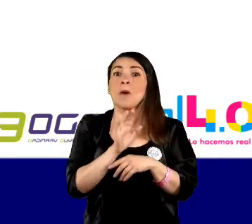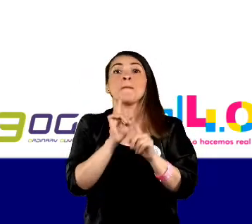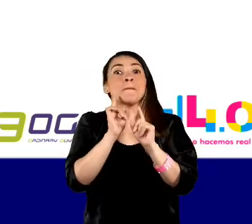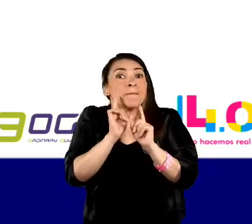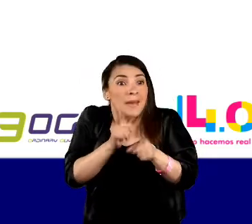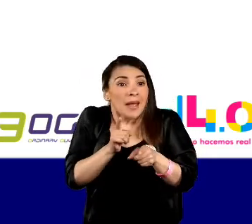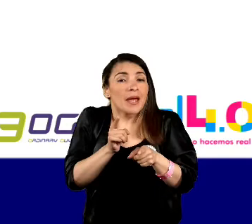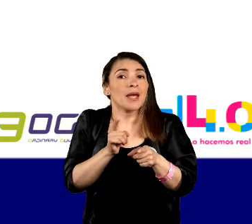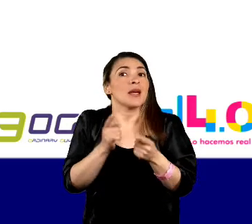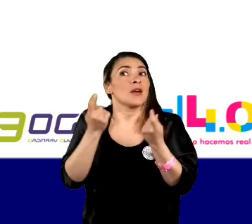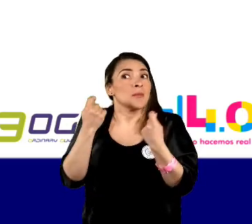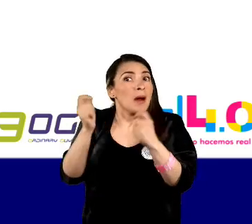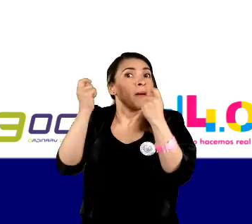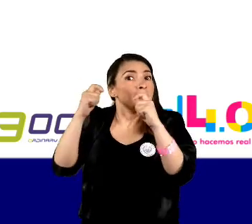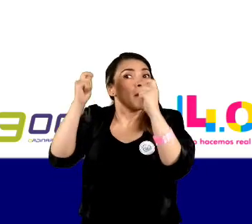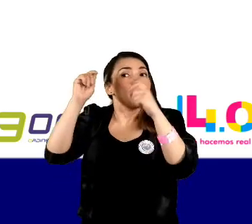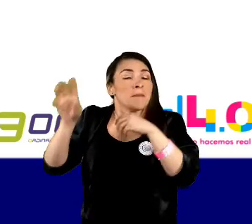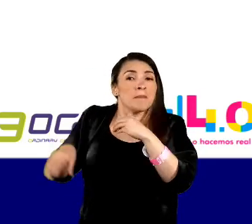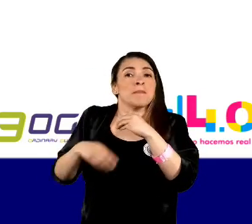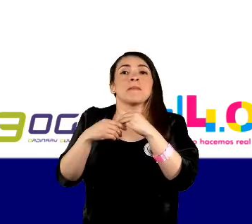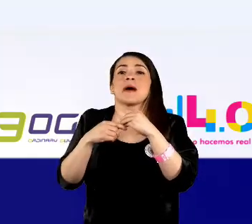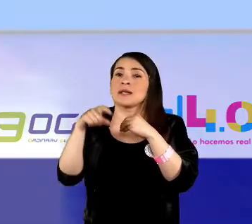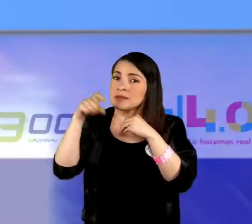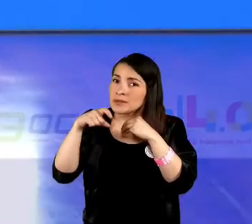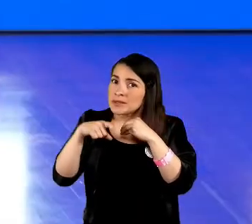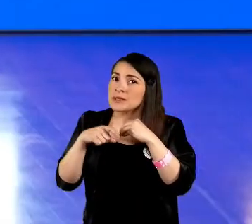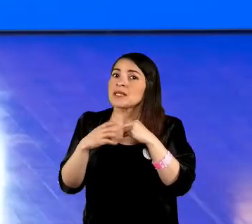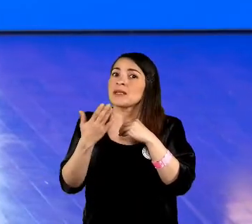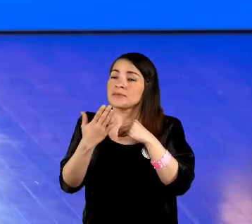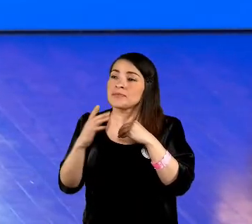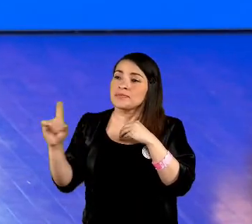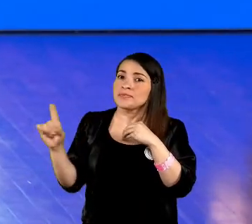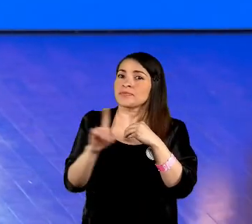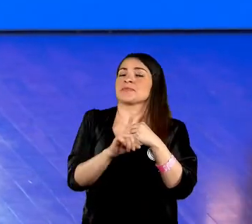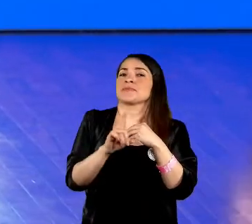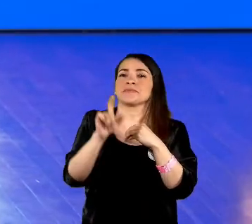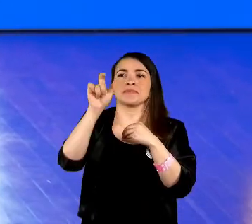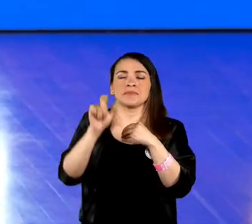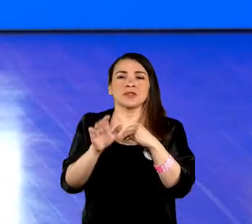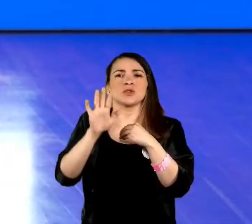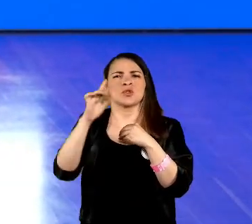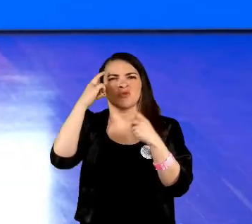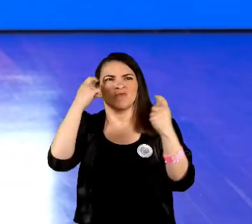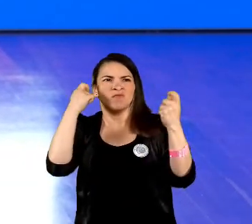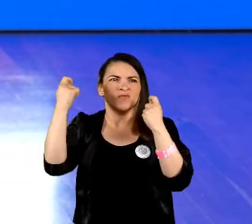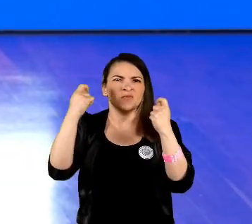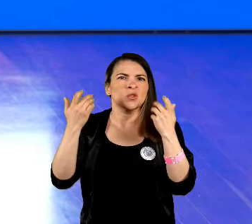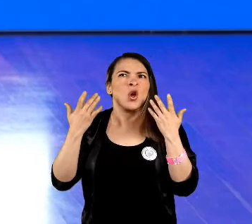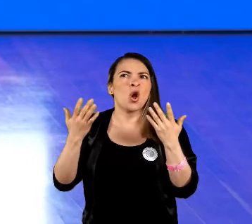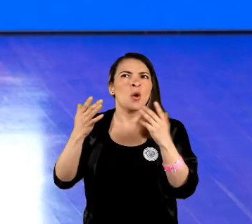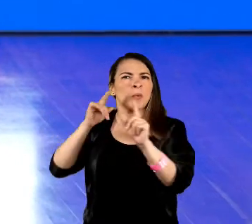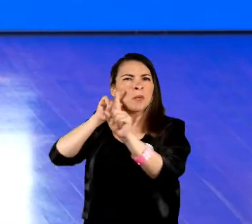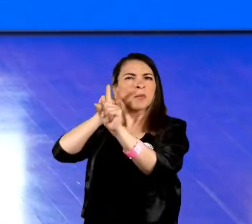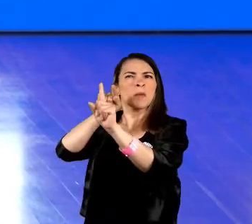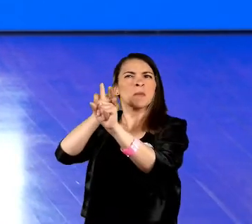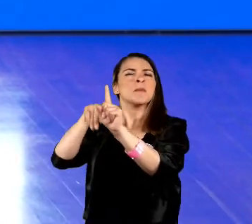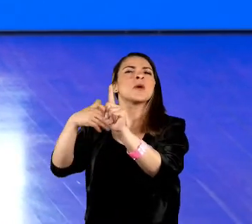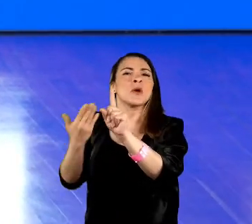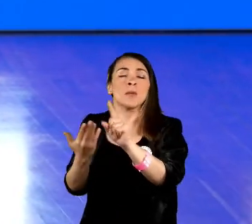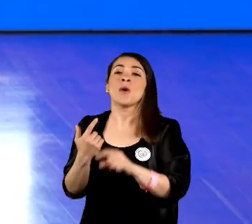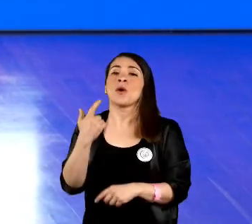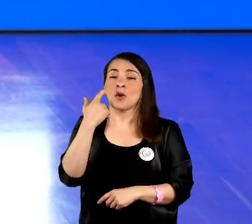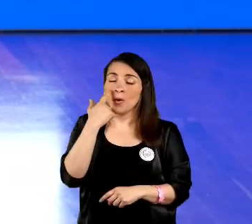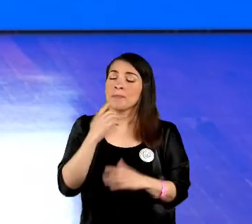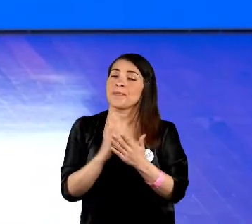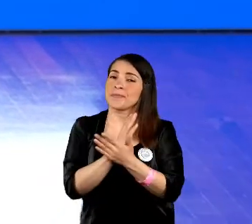agregarle otras skills al equipo y tienen que conocer Hacia dónde van a entrar no es lo